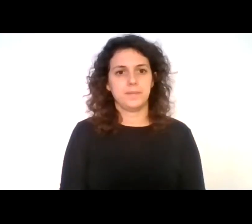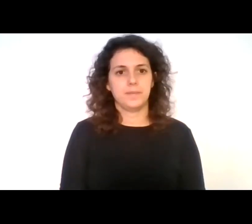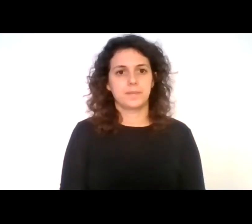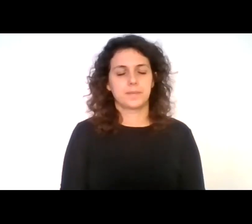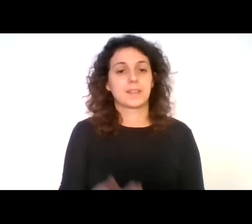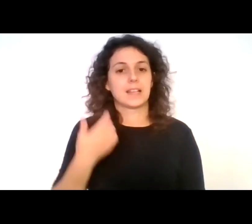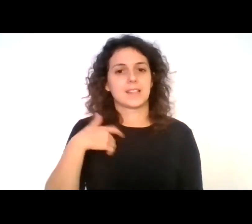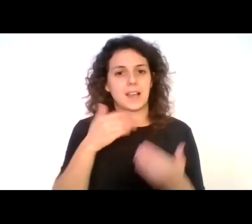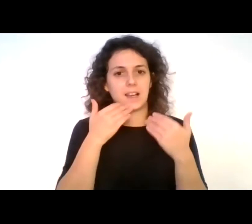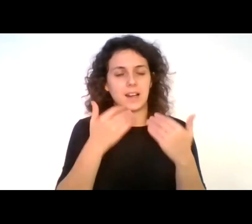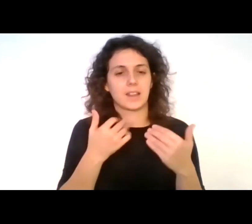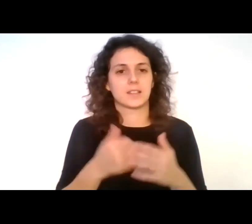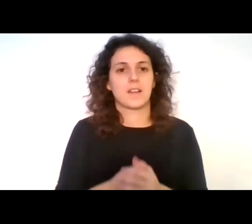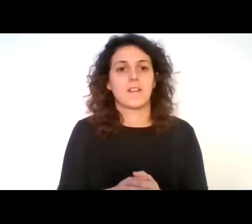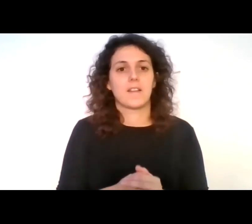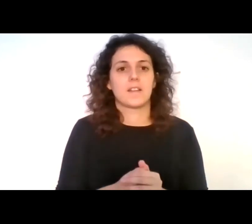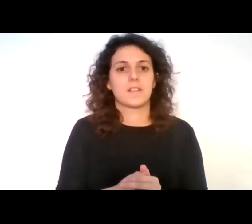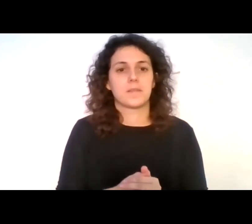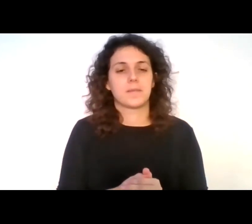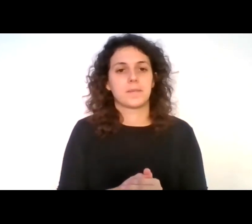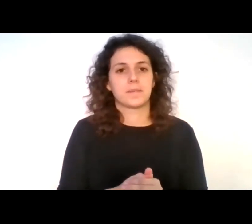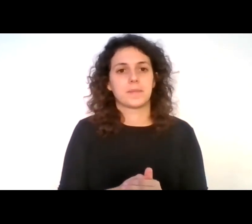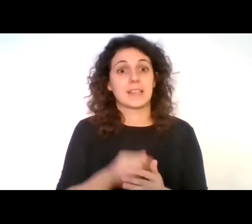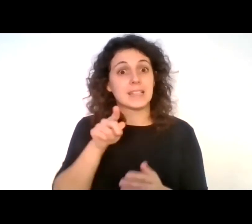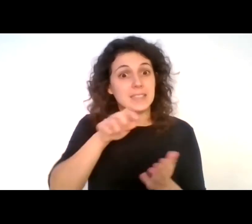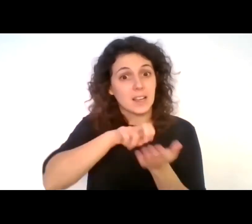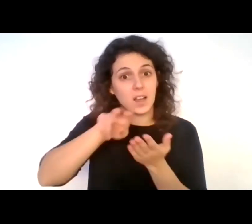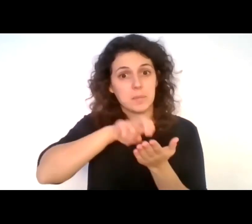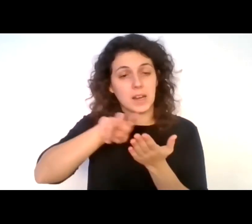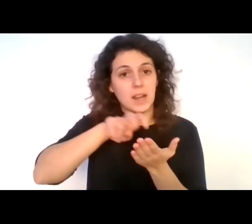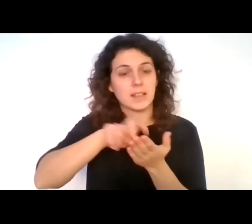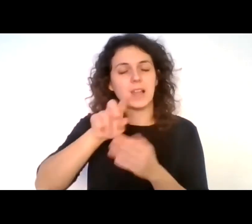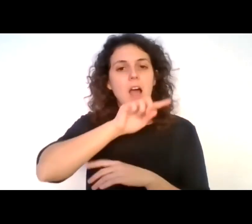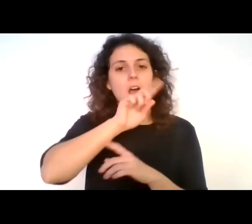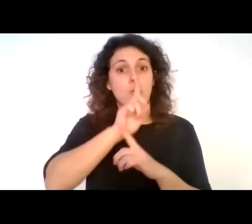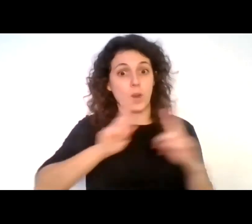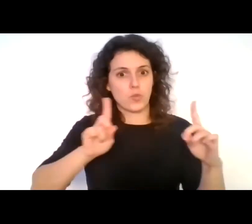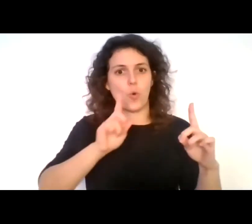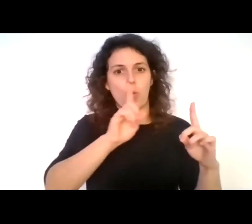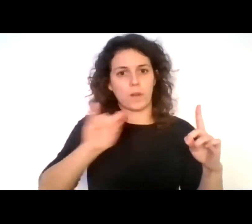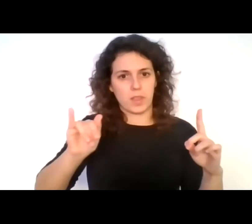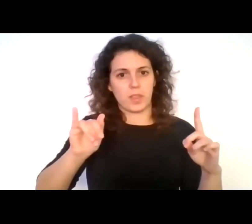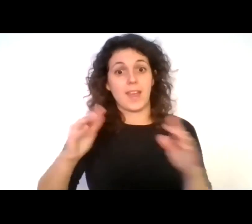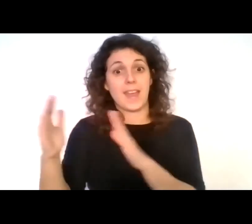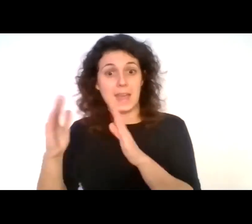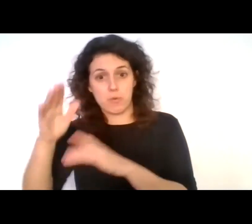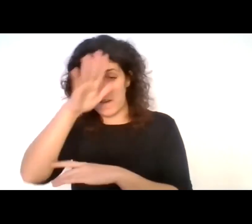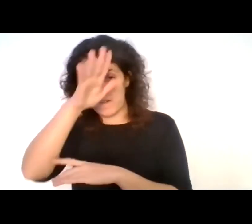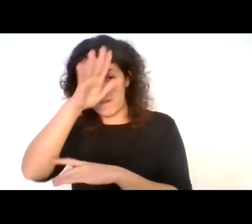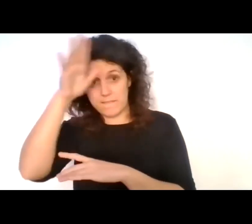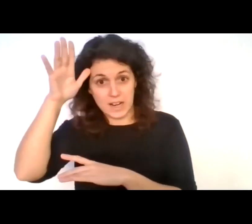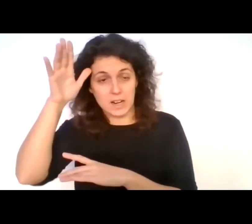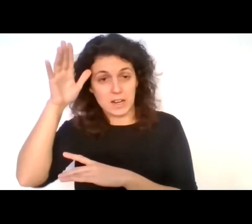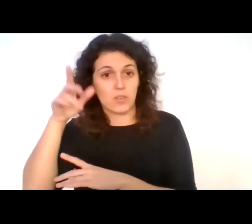Ya, gracias. Usualmente estas caminatas las realizan una vez al año y en época de verano en Panamá pues es